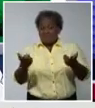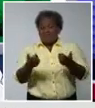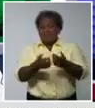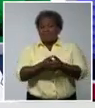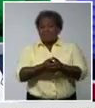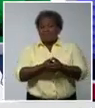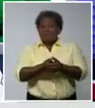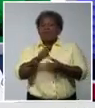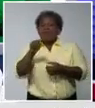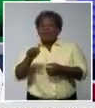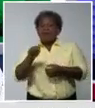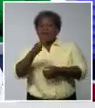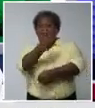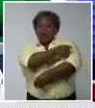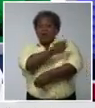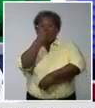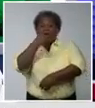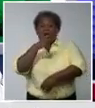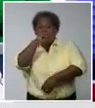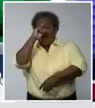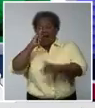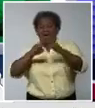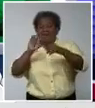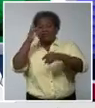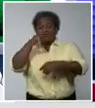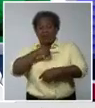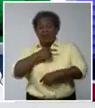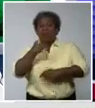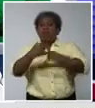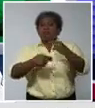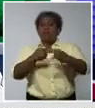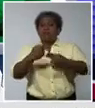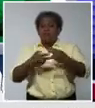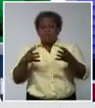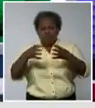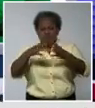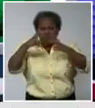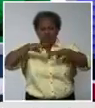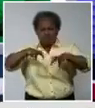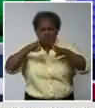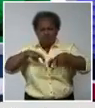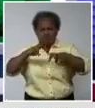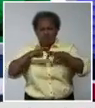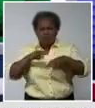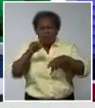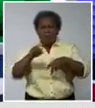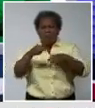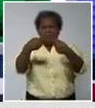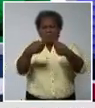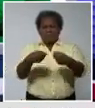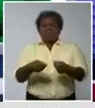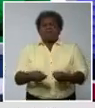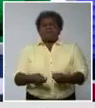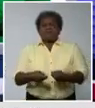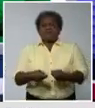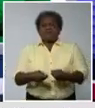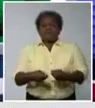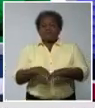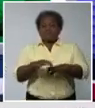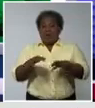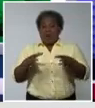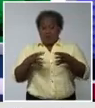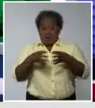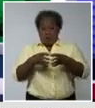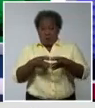AstraZeneca incluso se plantea que se va a hacer una comisión de expertos para determinar, porque ya incluso la Unión